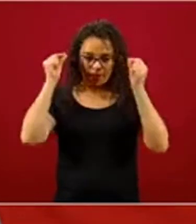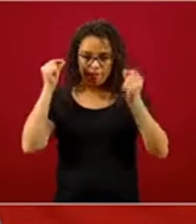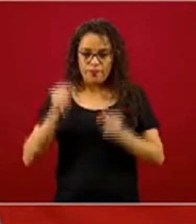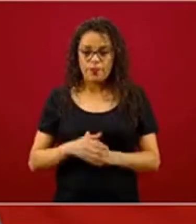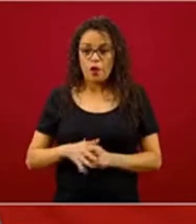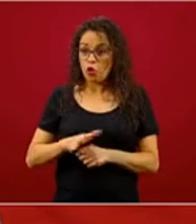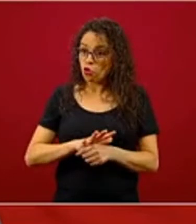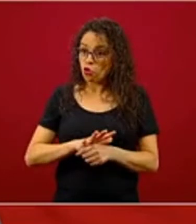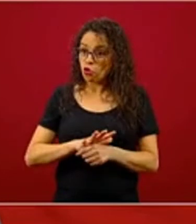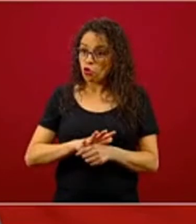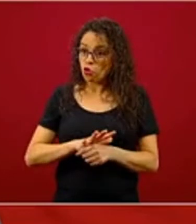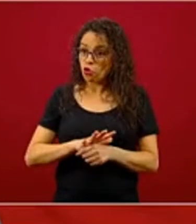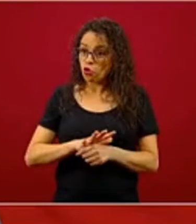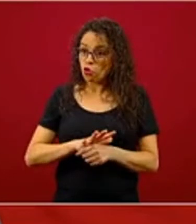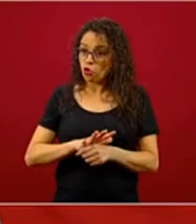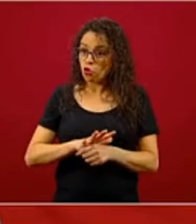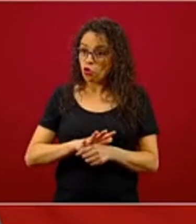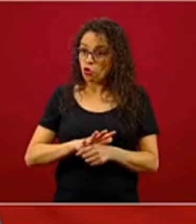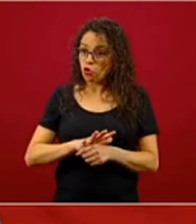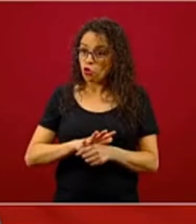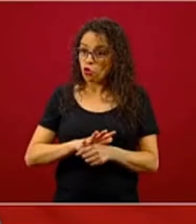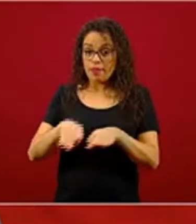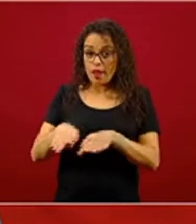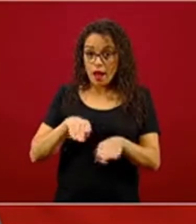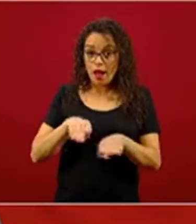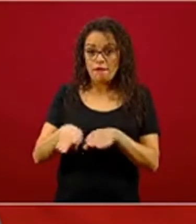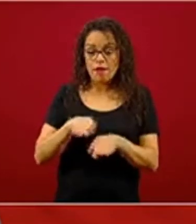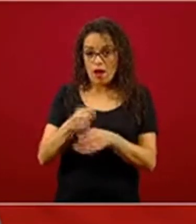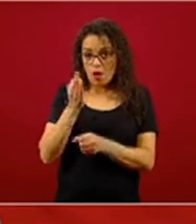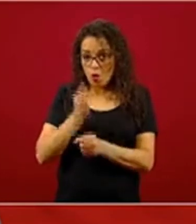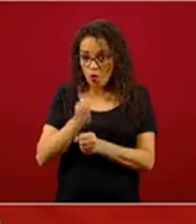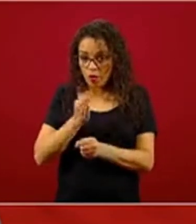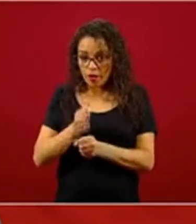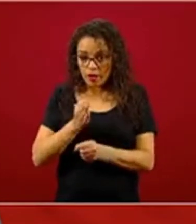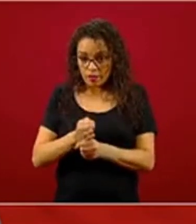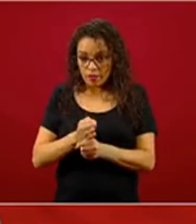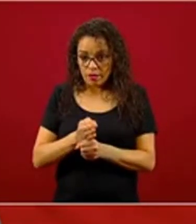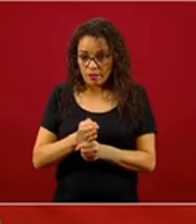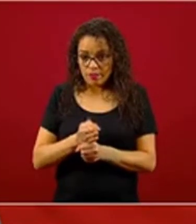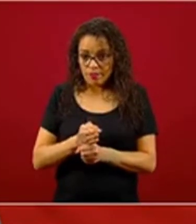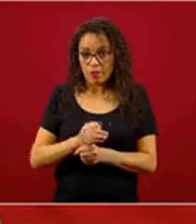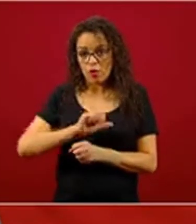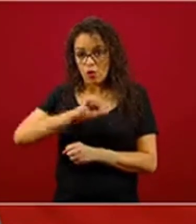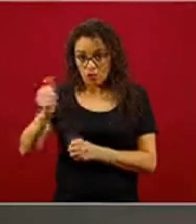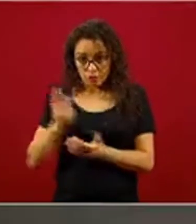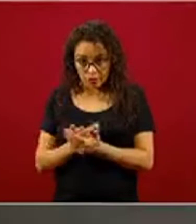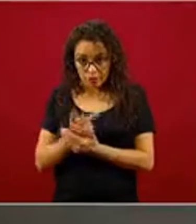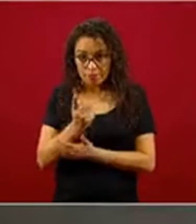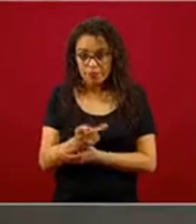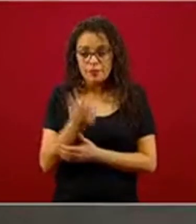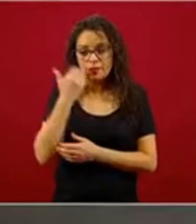el personal que está en activo, este personal médico que está en la primera línea? Muchas gracias. Buenas noches.